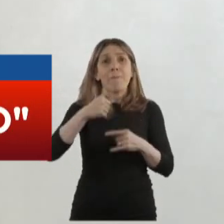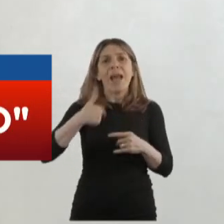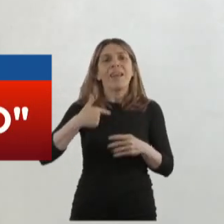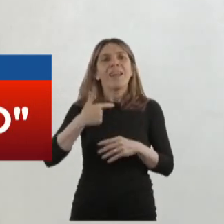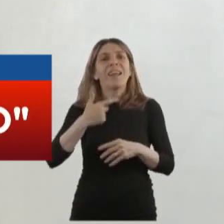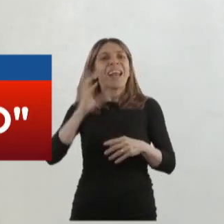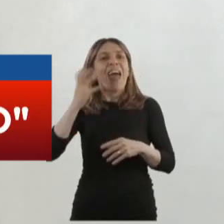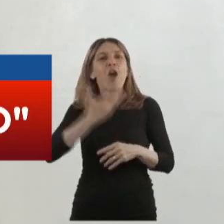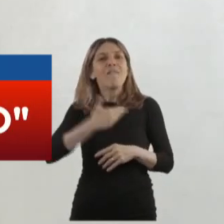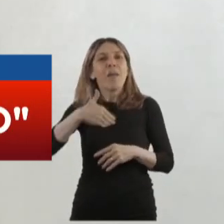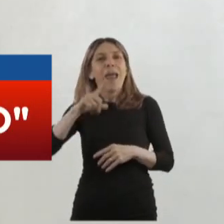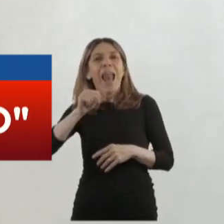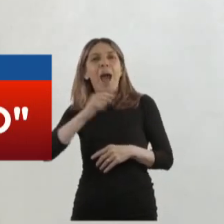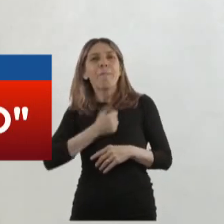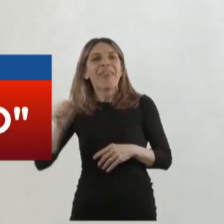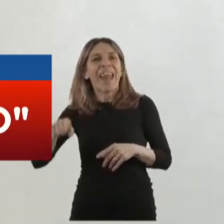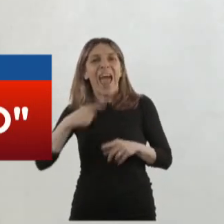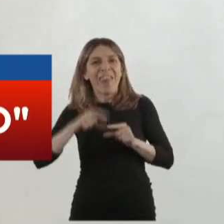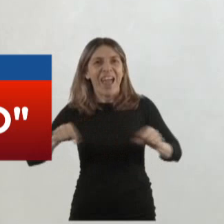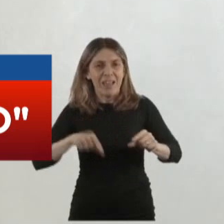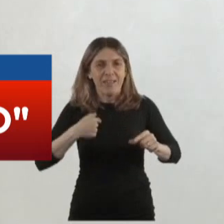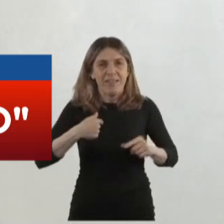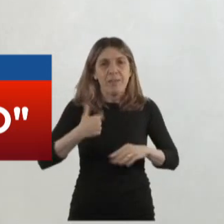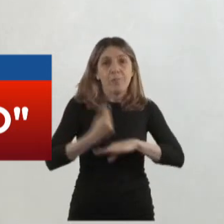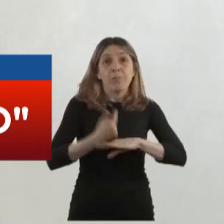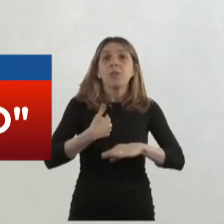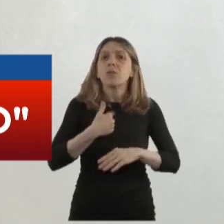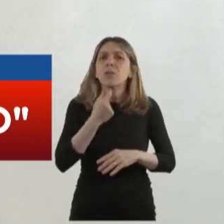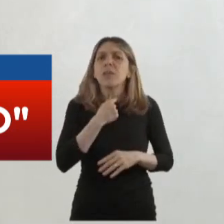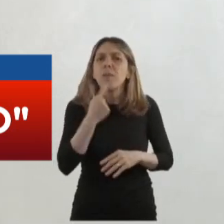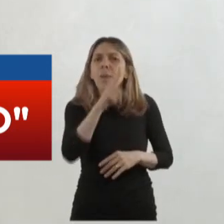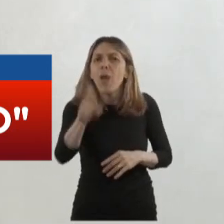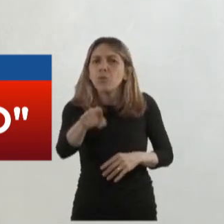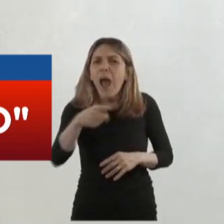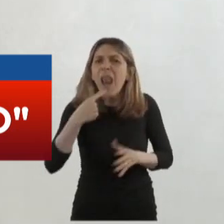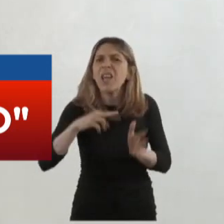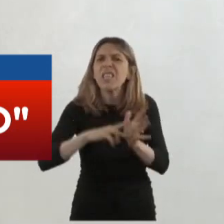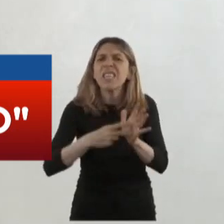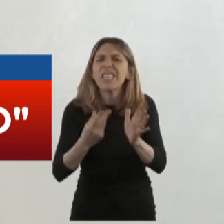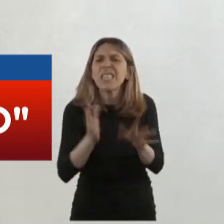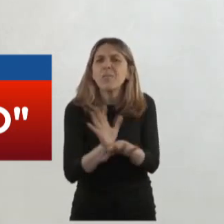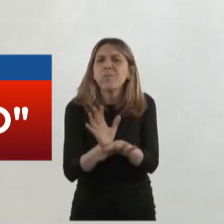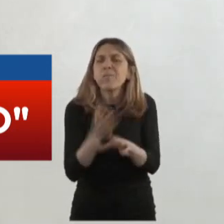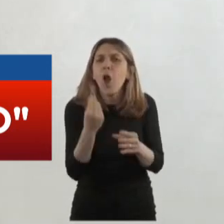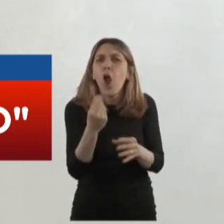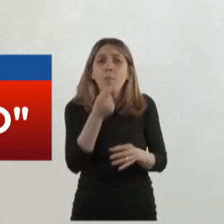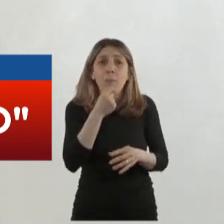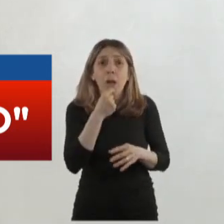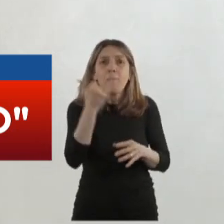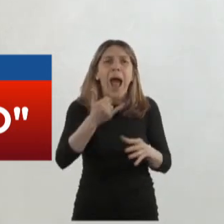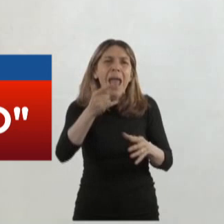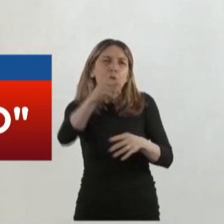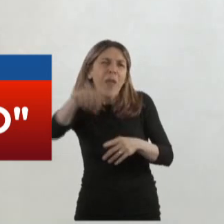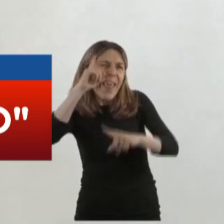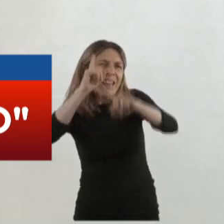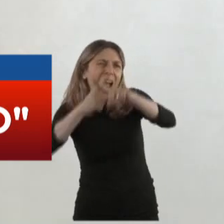Patriada. Bueno, en principio, preguntarle qué significaría este ahorro, si hay algún número